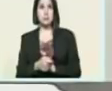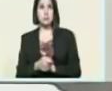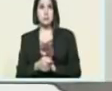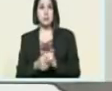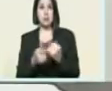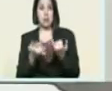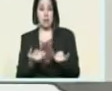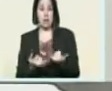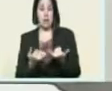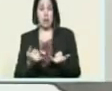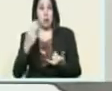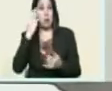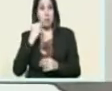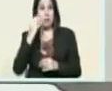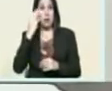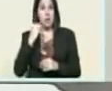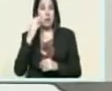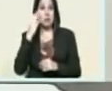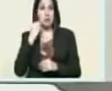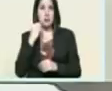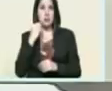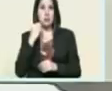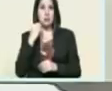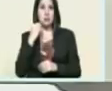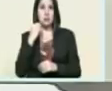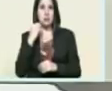A partir de la experiencia